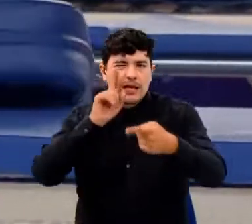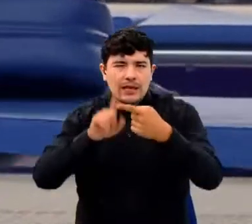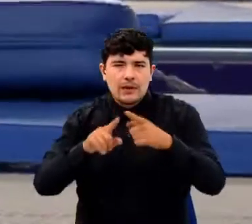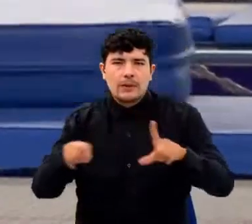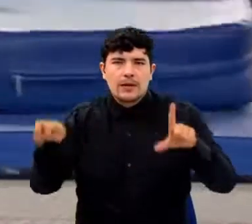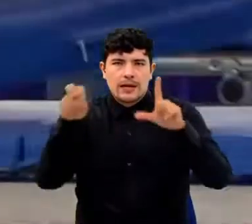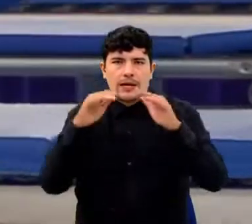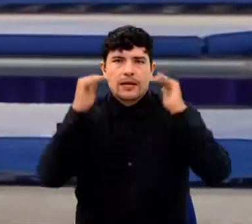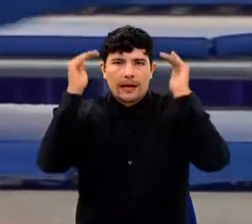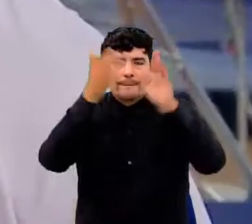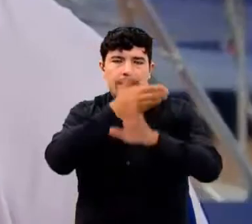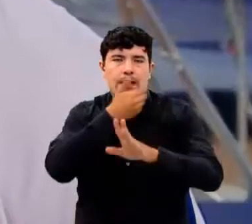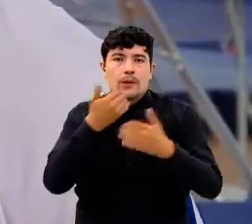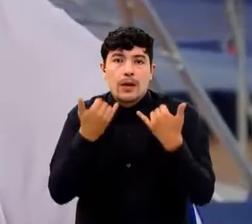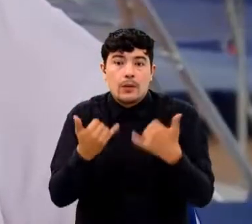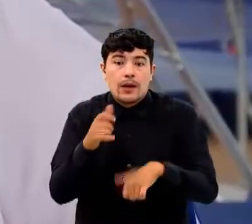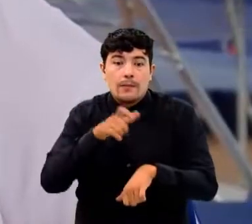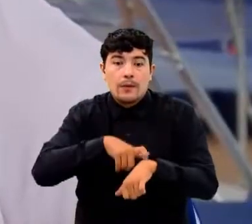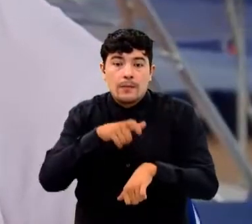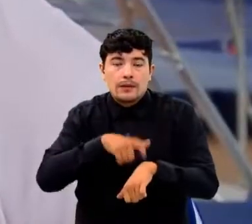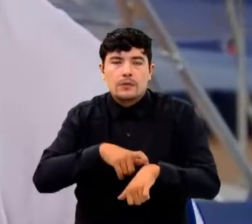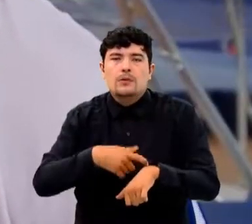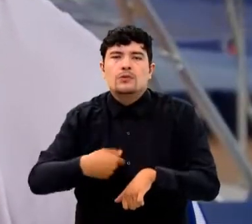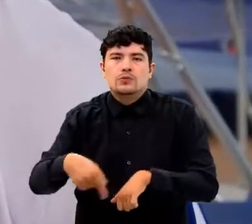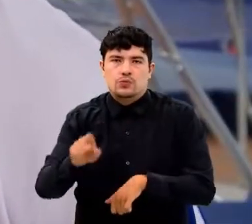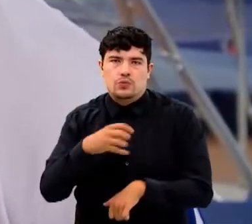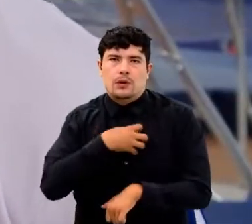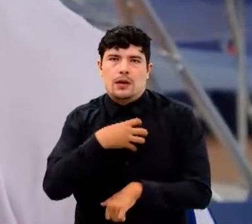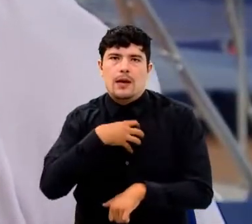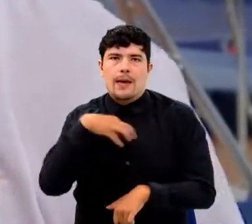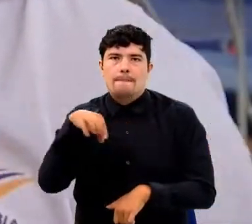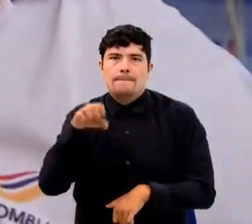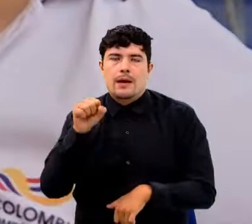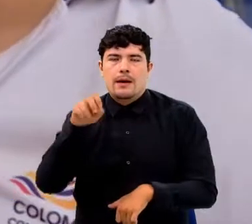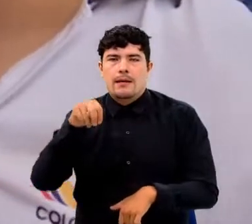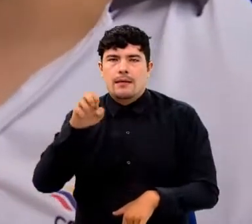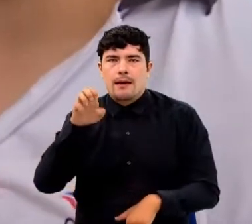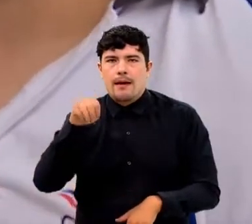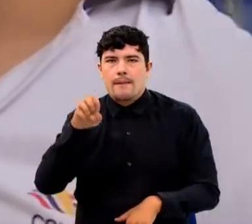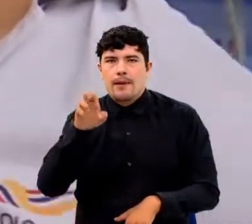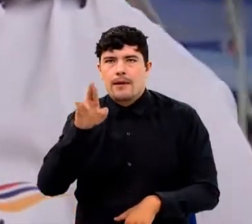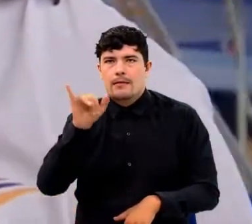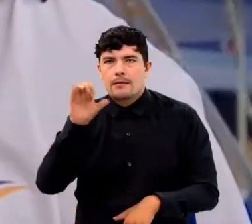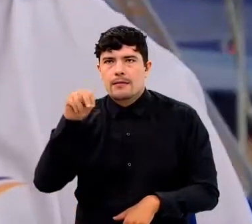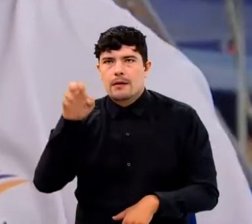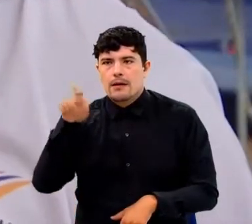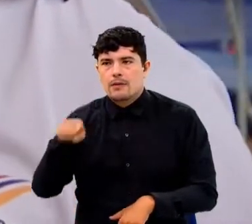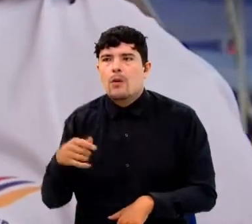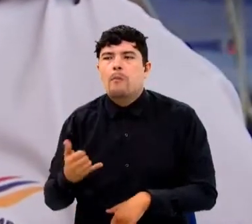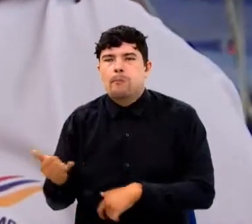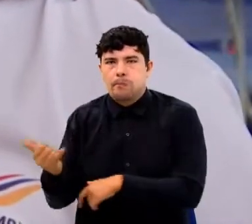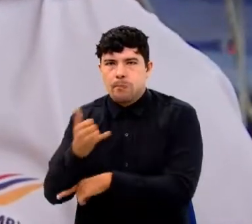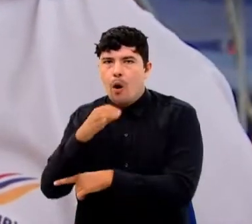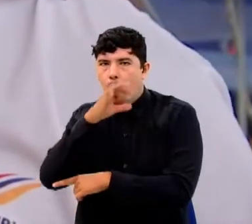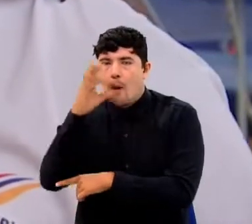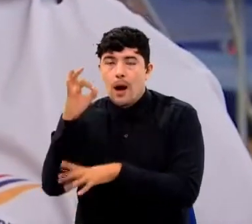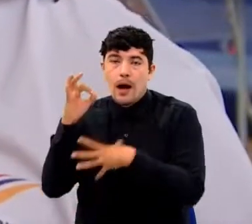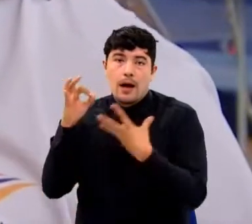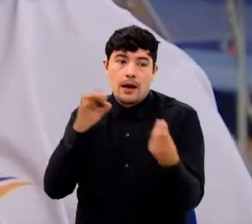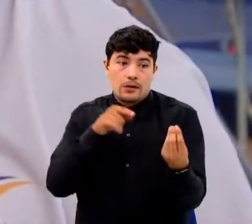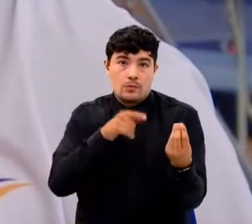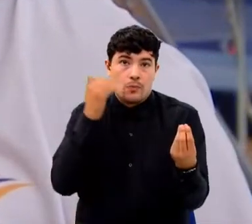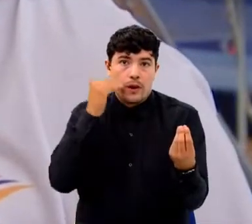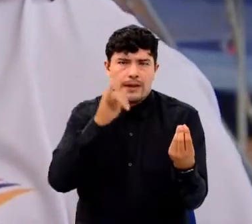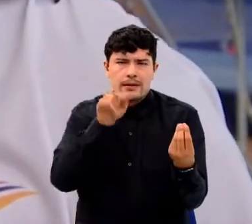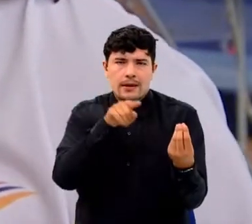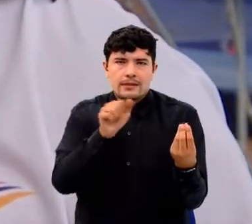del país. Ahorita en este momento tenemos a los campeones panamericanos masculinos y en femenino, ¿no? Está Isabel, que